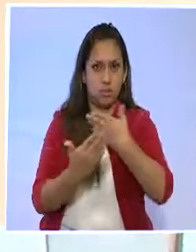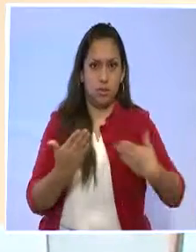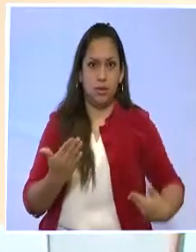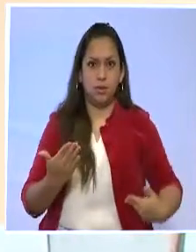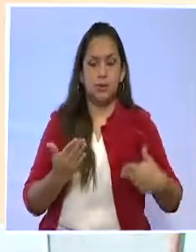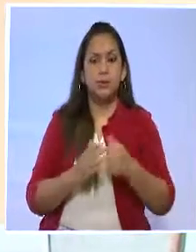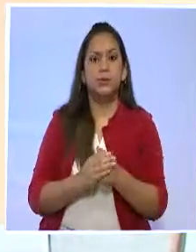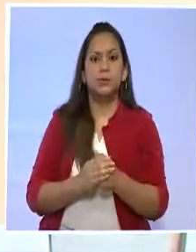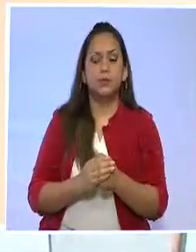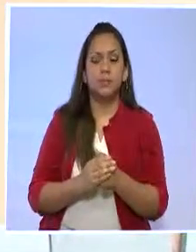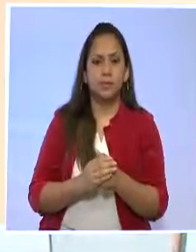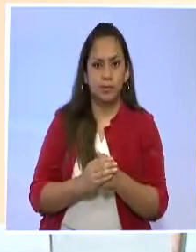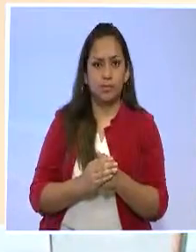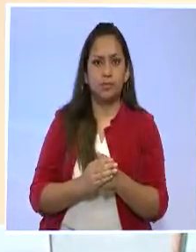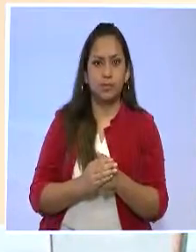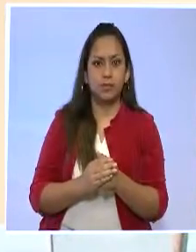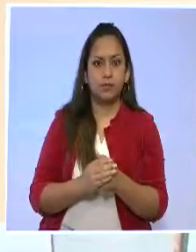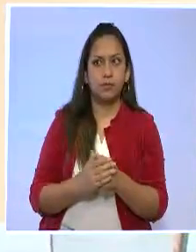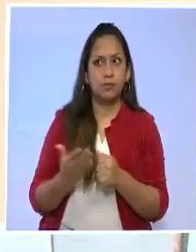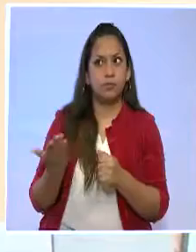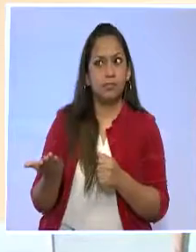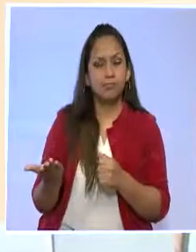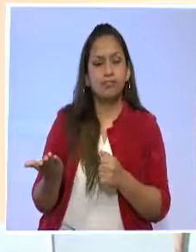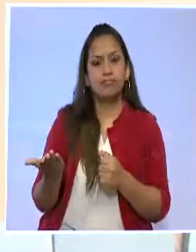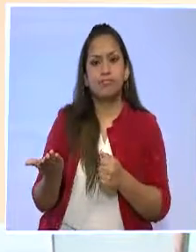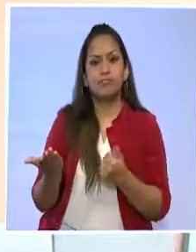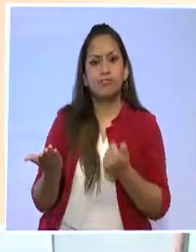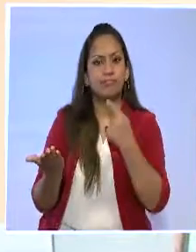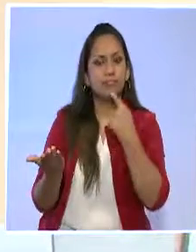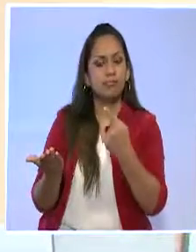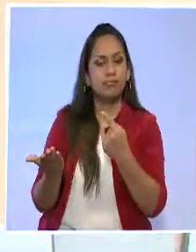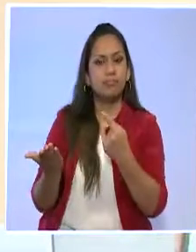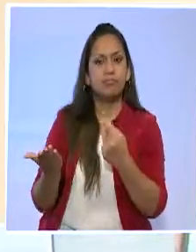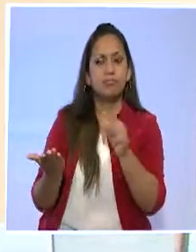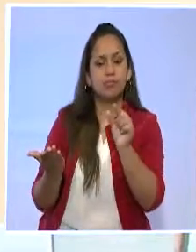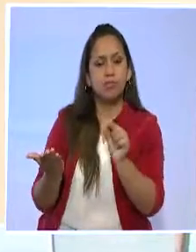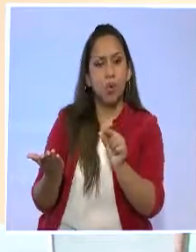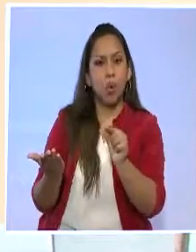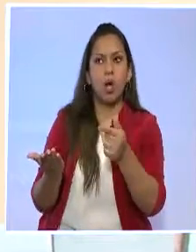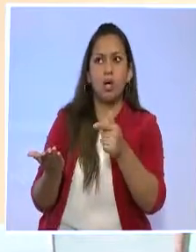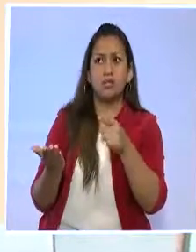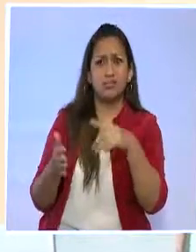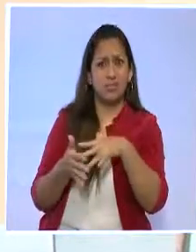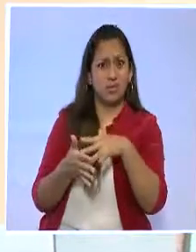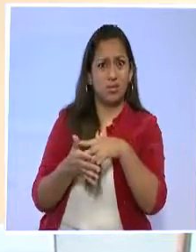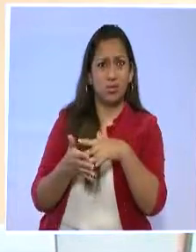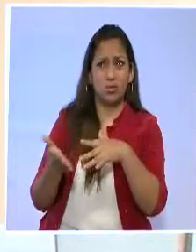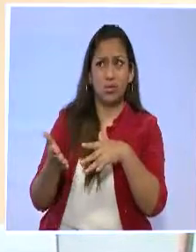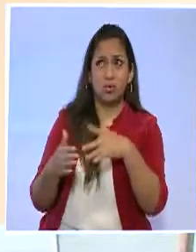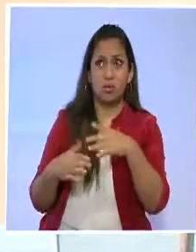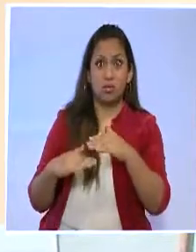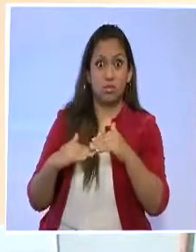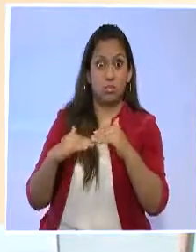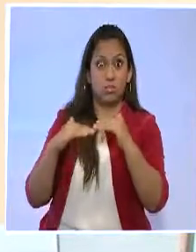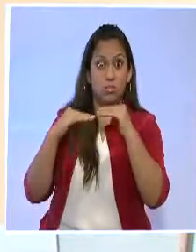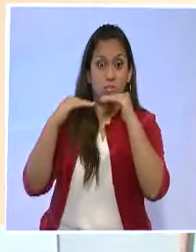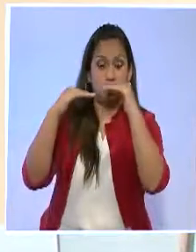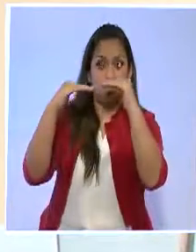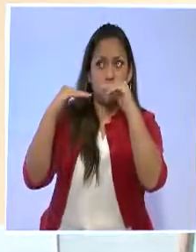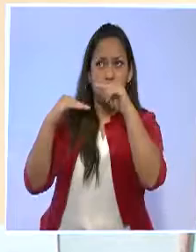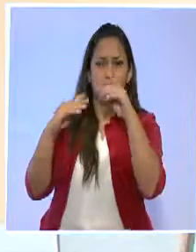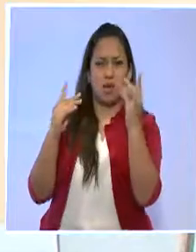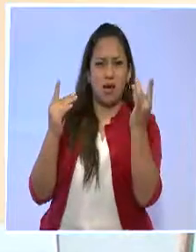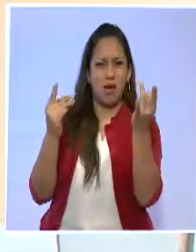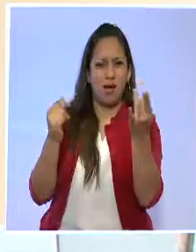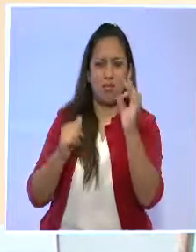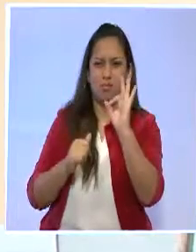una particularidad que es de las pocas academias que han logrado un nivel académico de excelencia a nivel incluso de europa y